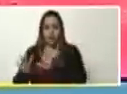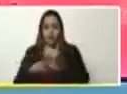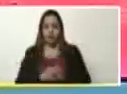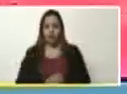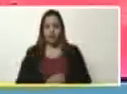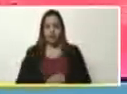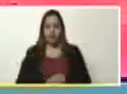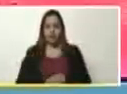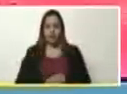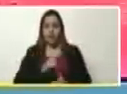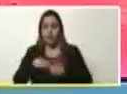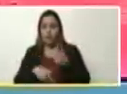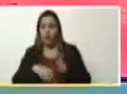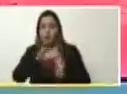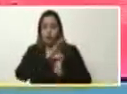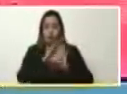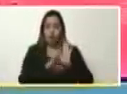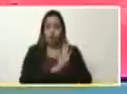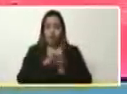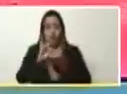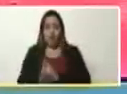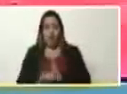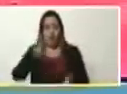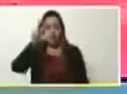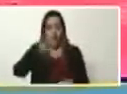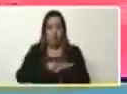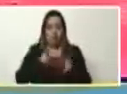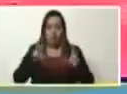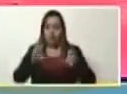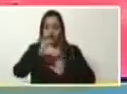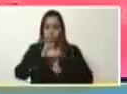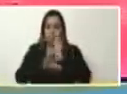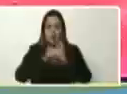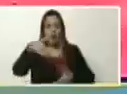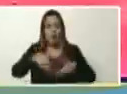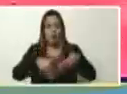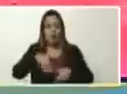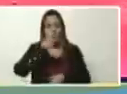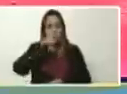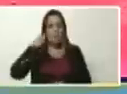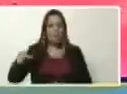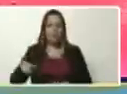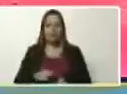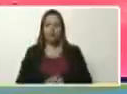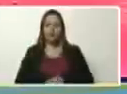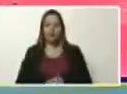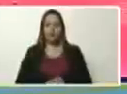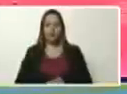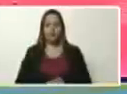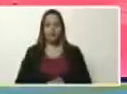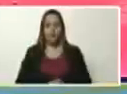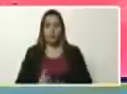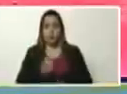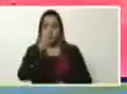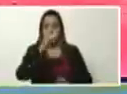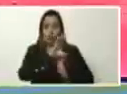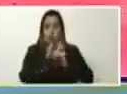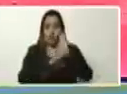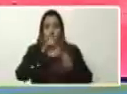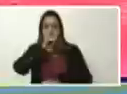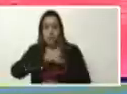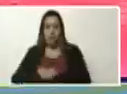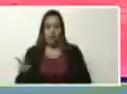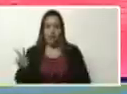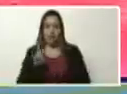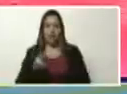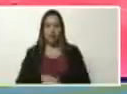la constituyente. Aprobamos la constitución con el voto del pueblo. Primera constitución en la historia de